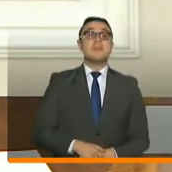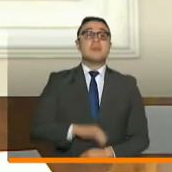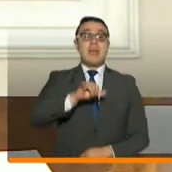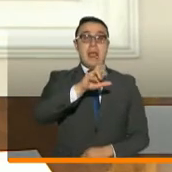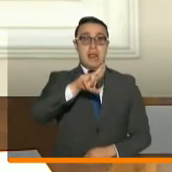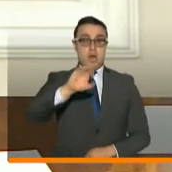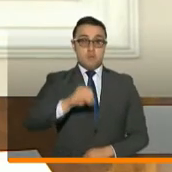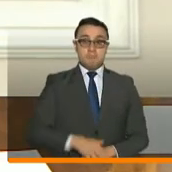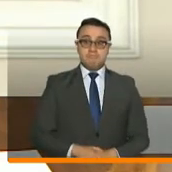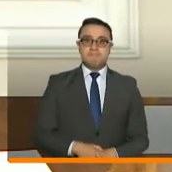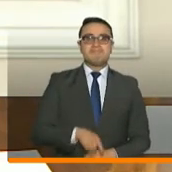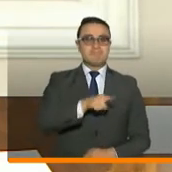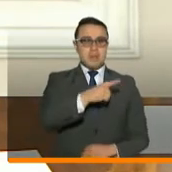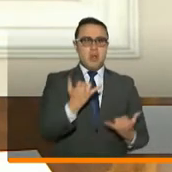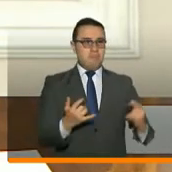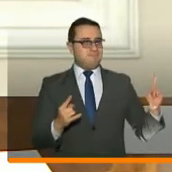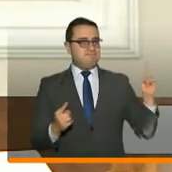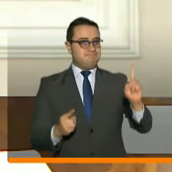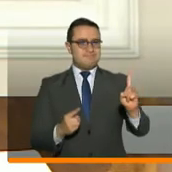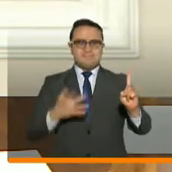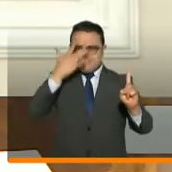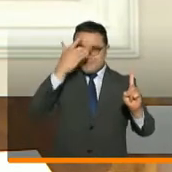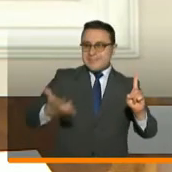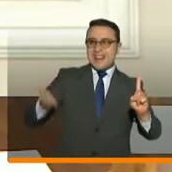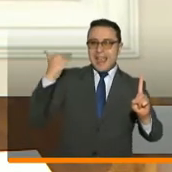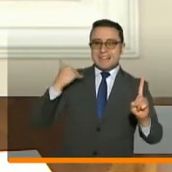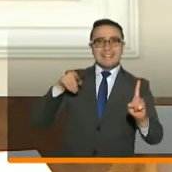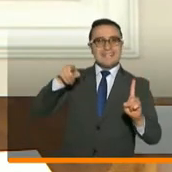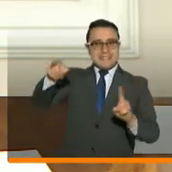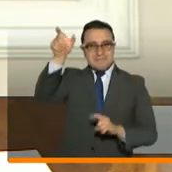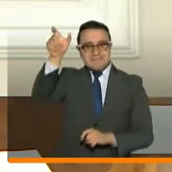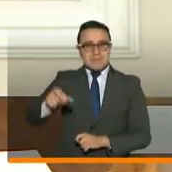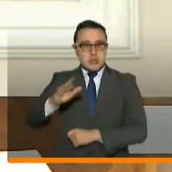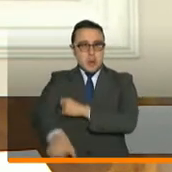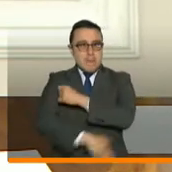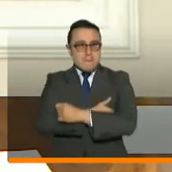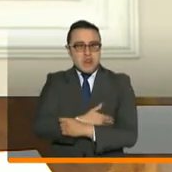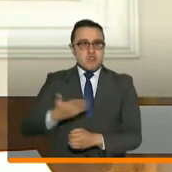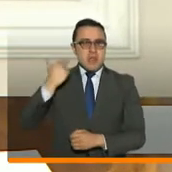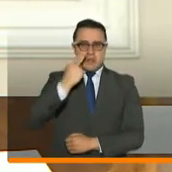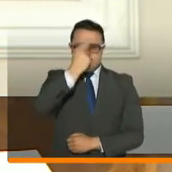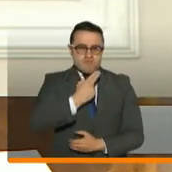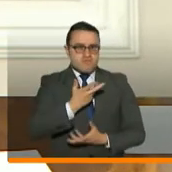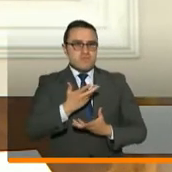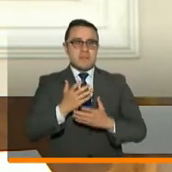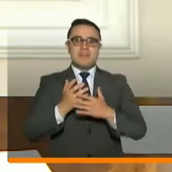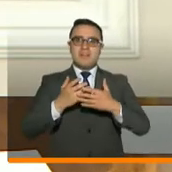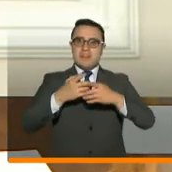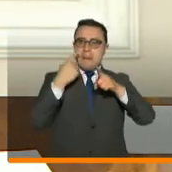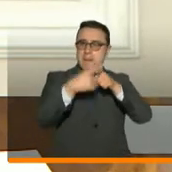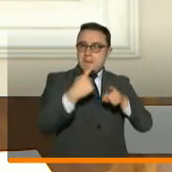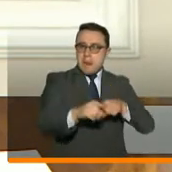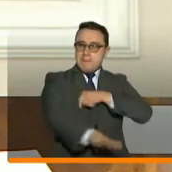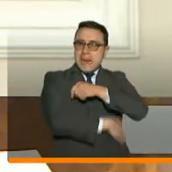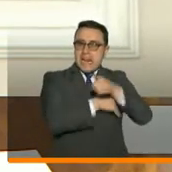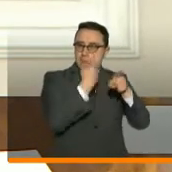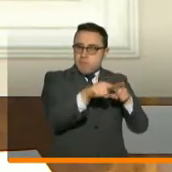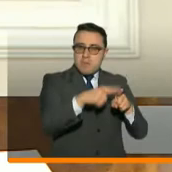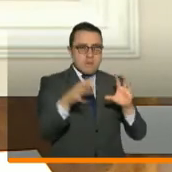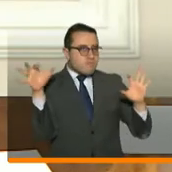tenía previsto en el trabajo continuo en la colaboración armónica con sus compañeros de los distintos ministerios